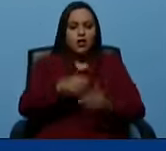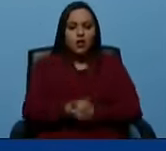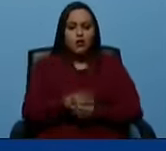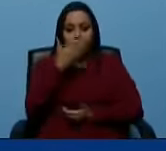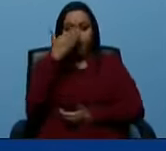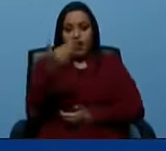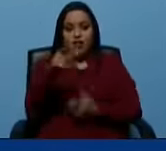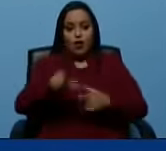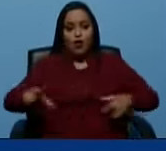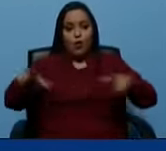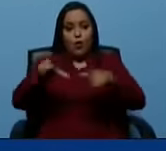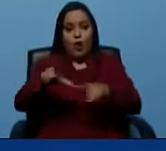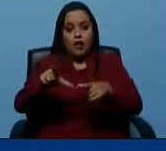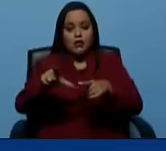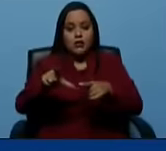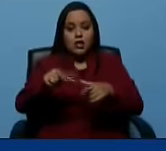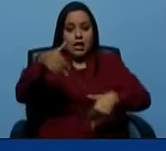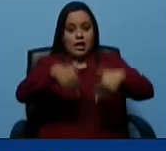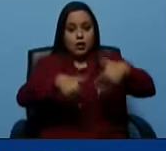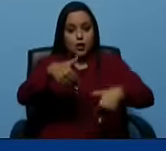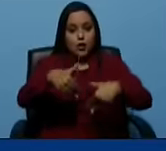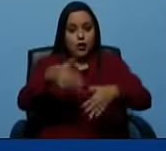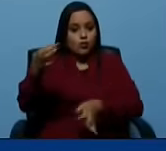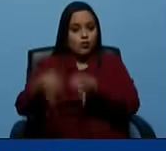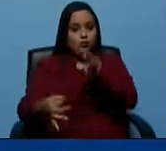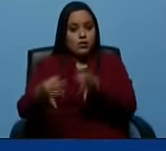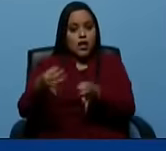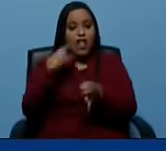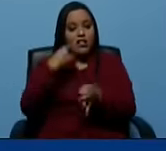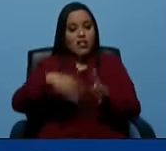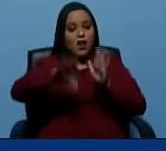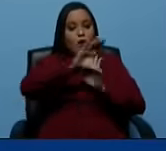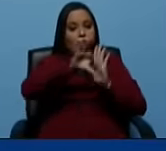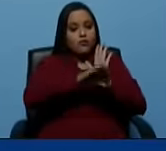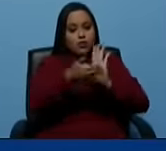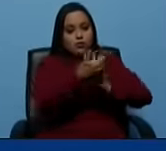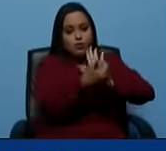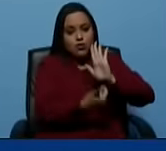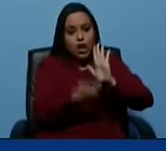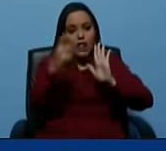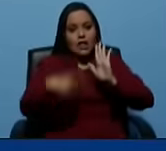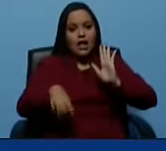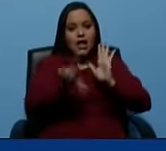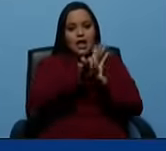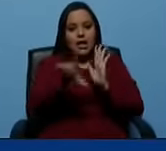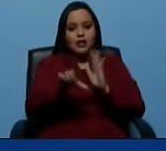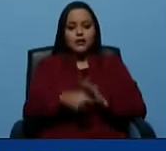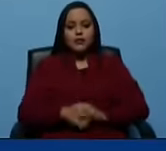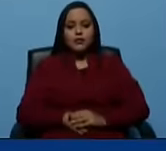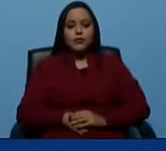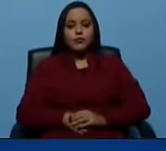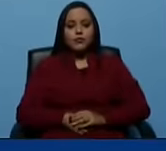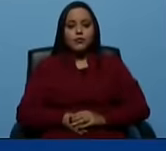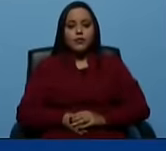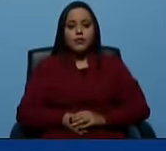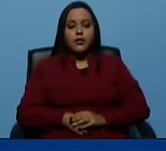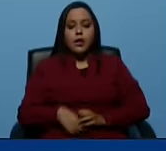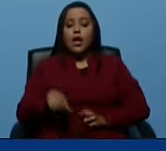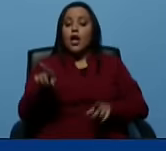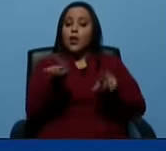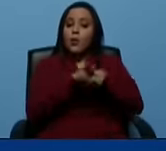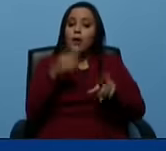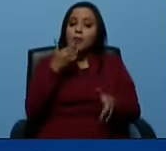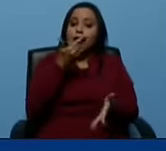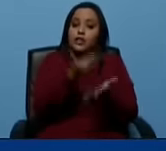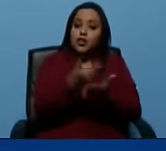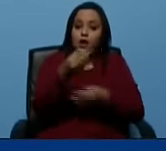sala electoral, como rige y manda la Constitución y las leyes, y como ha sido exigencia